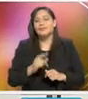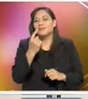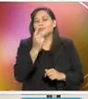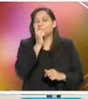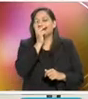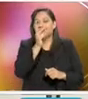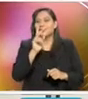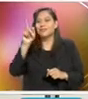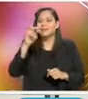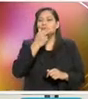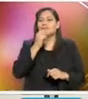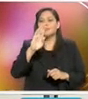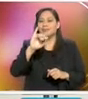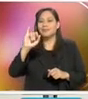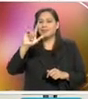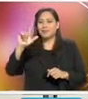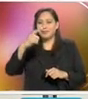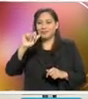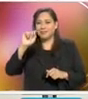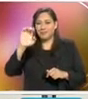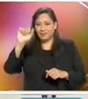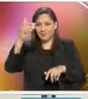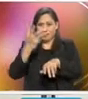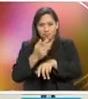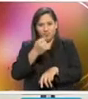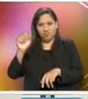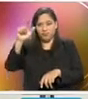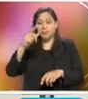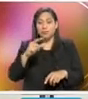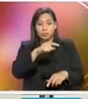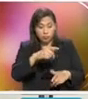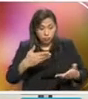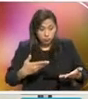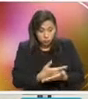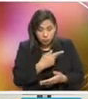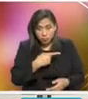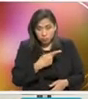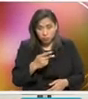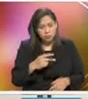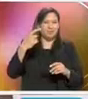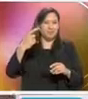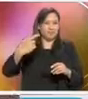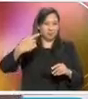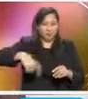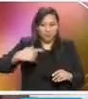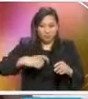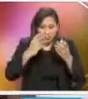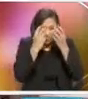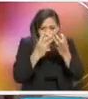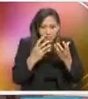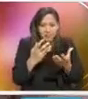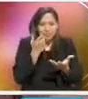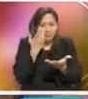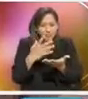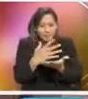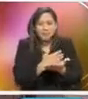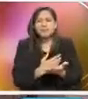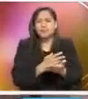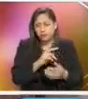gente, me incluyo, nos importan nuestras finanzas personales, nuestro dinero. Y realmente el tema de hoy, interesante, ¿no?